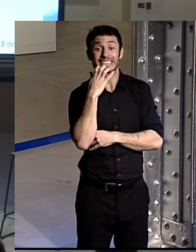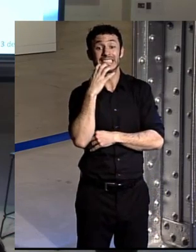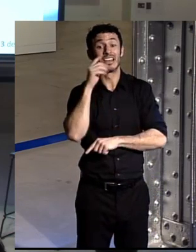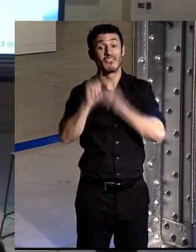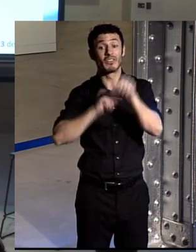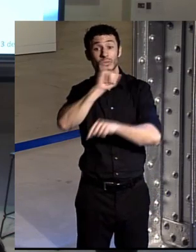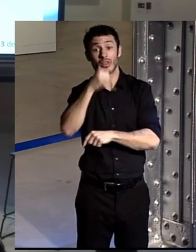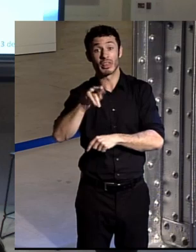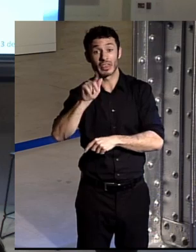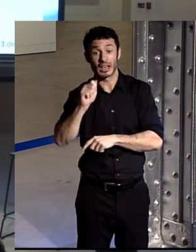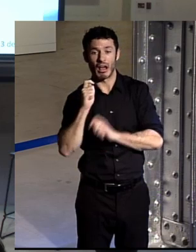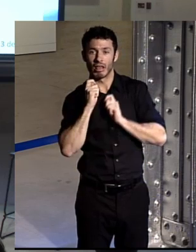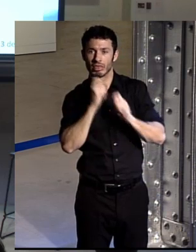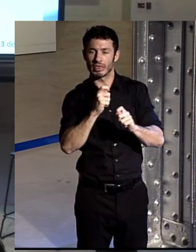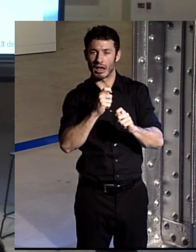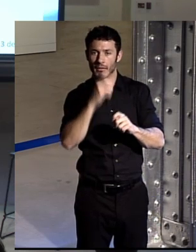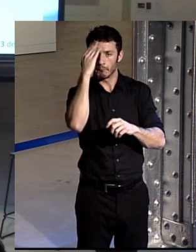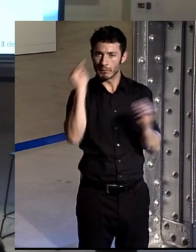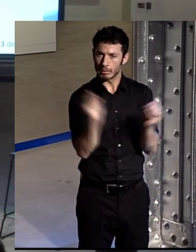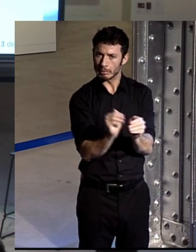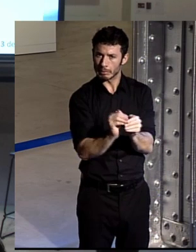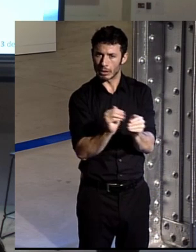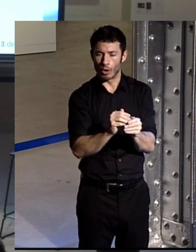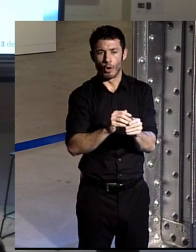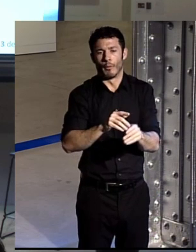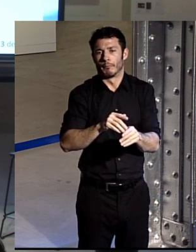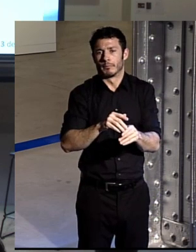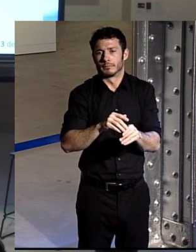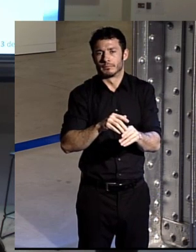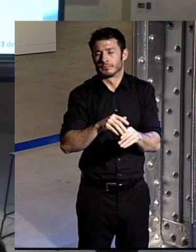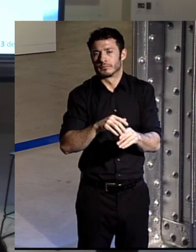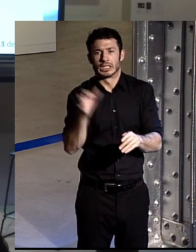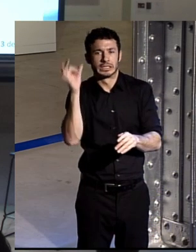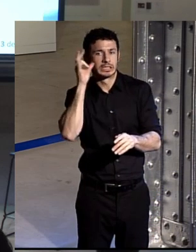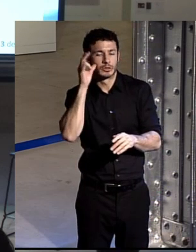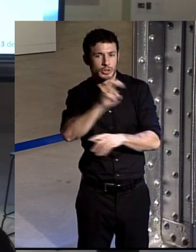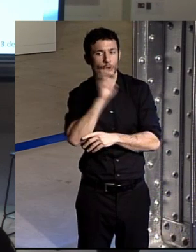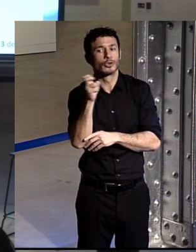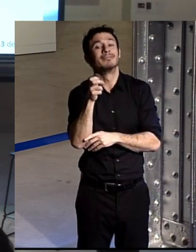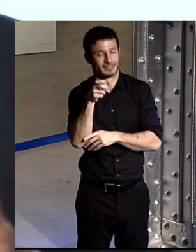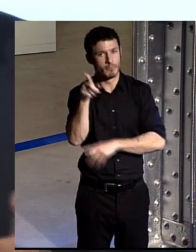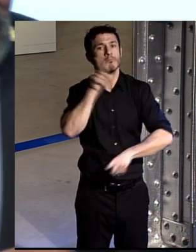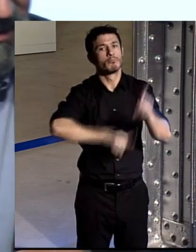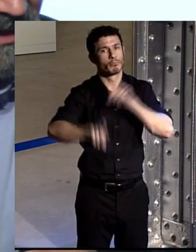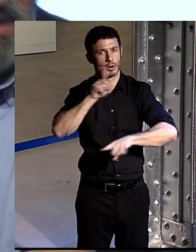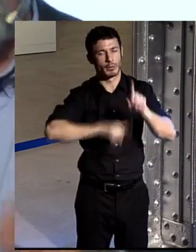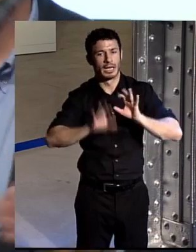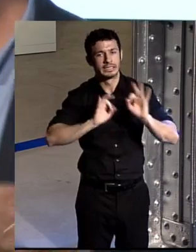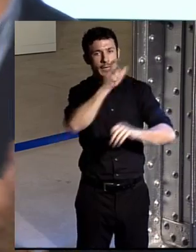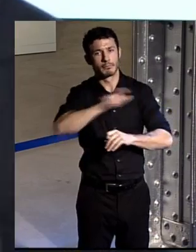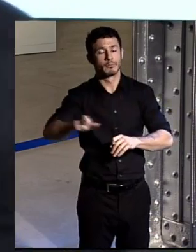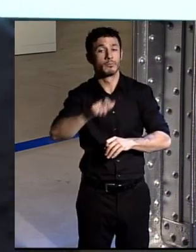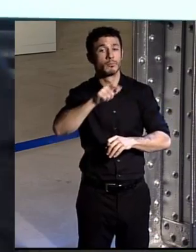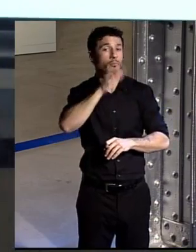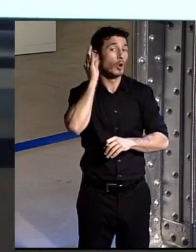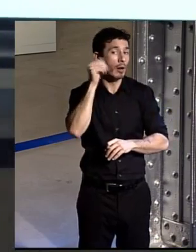de la microcefalia y otro síndrome, que es el síndrome de Guillain-Barré, entonces sí que es un problema para las mujeres embarazadas.